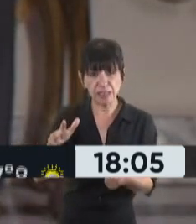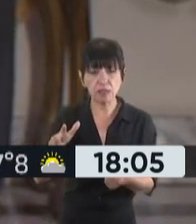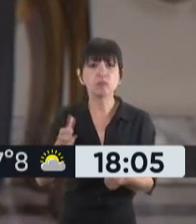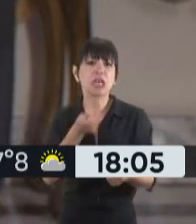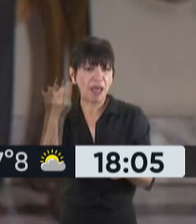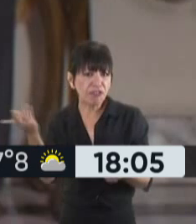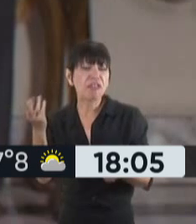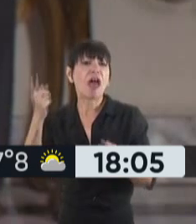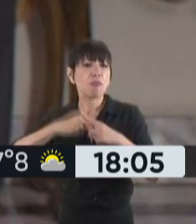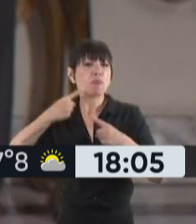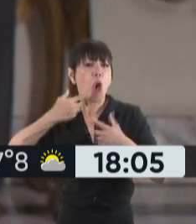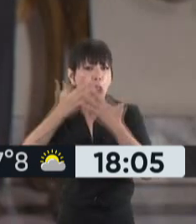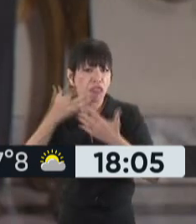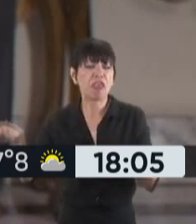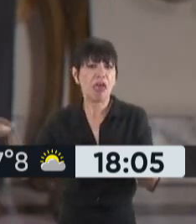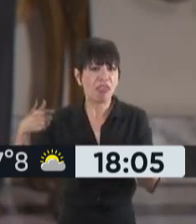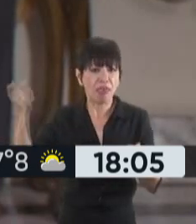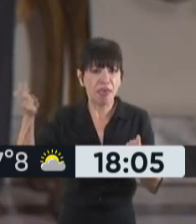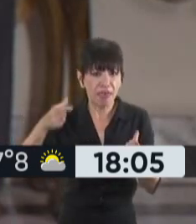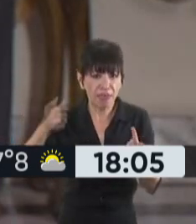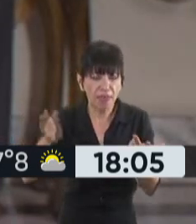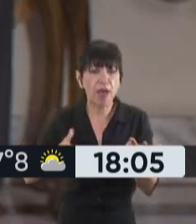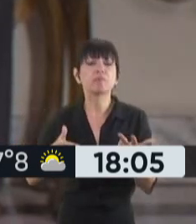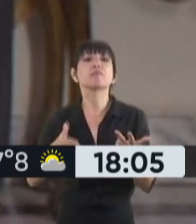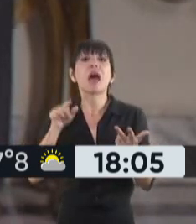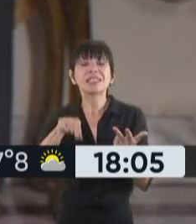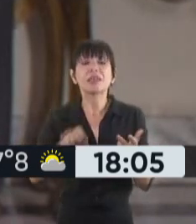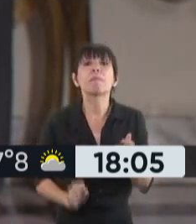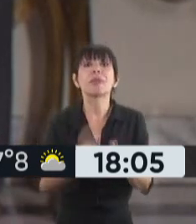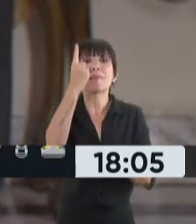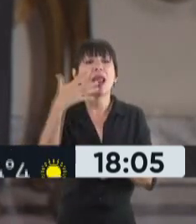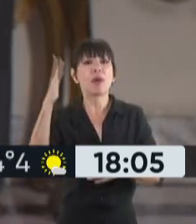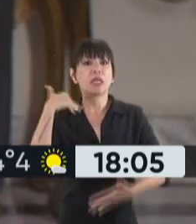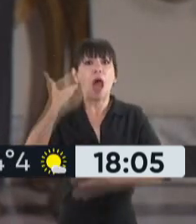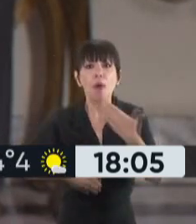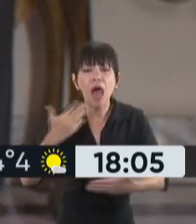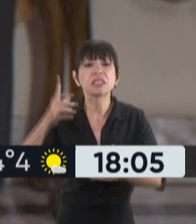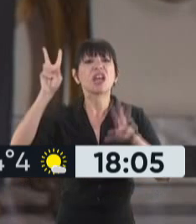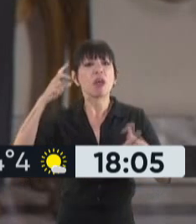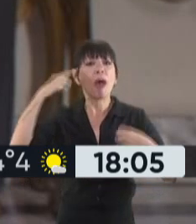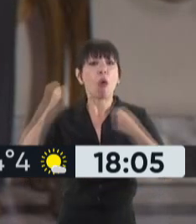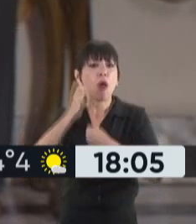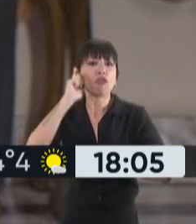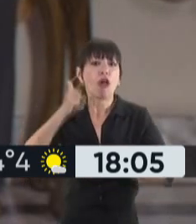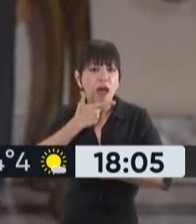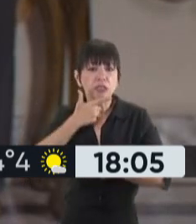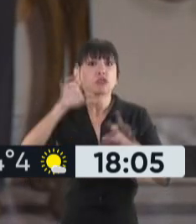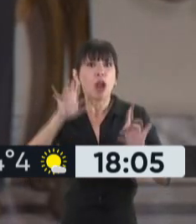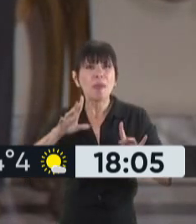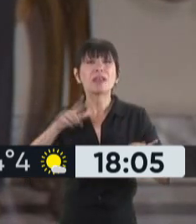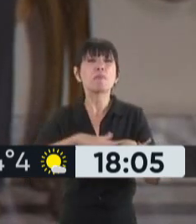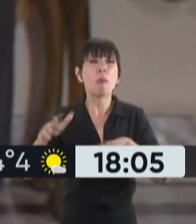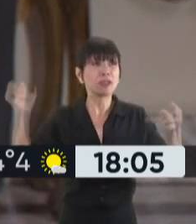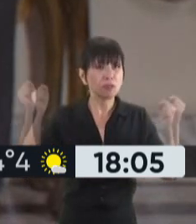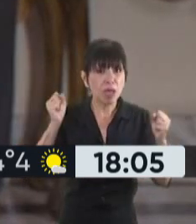fueron tomados por empresas de generación eléctrica, avanzando así por primera vez en acuerdos de gas que no solo cubran la época estival, sino también